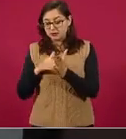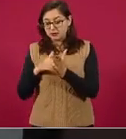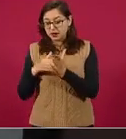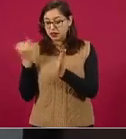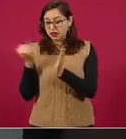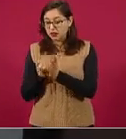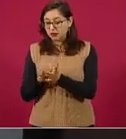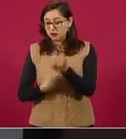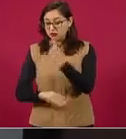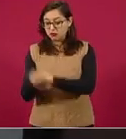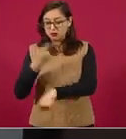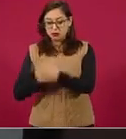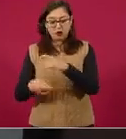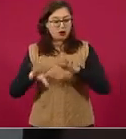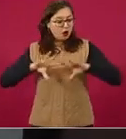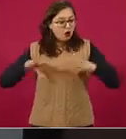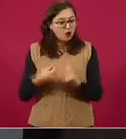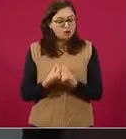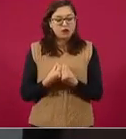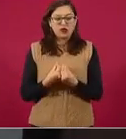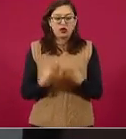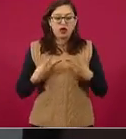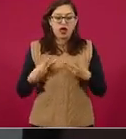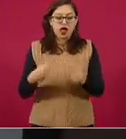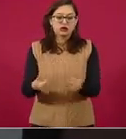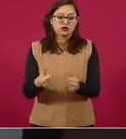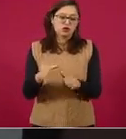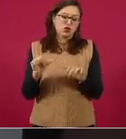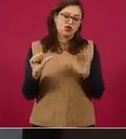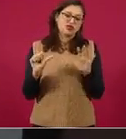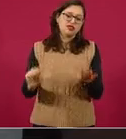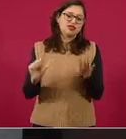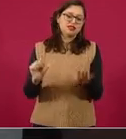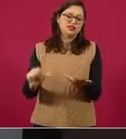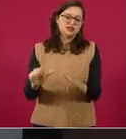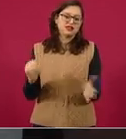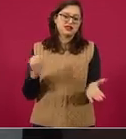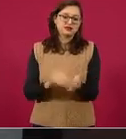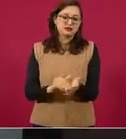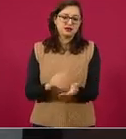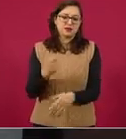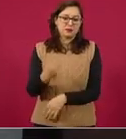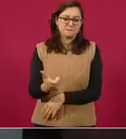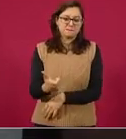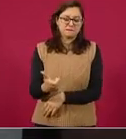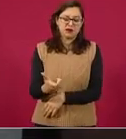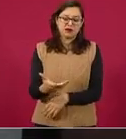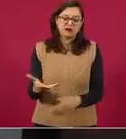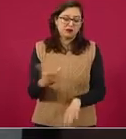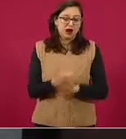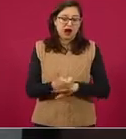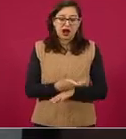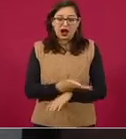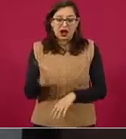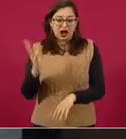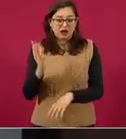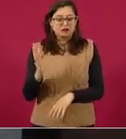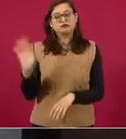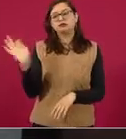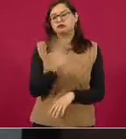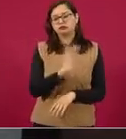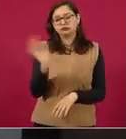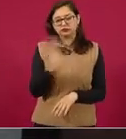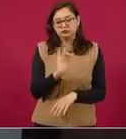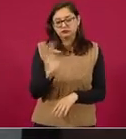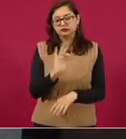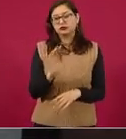tiene que estar pagando 16.000 pesos o hasta más. No son cantidades tan elevadas para quizás en otras partes de la República, pero en